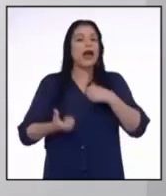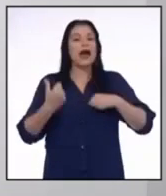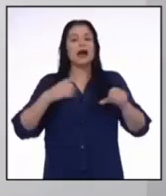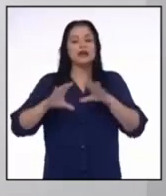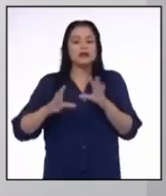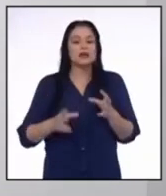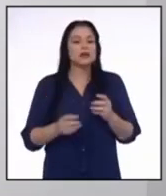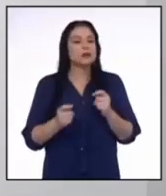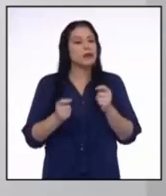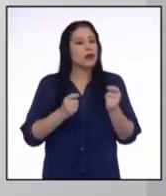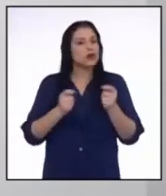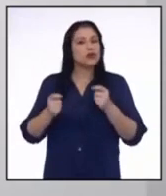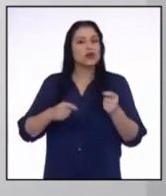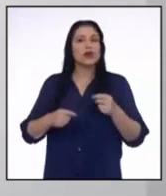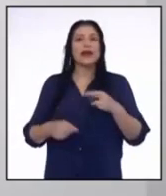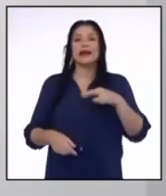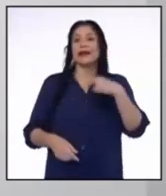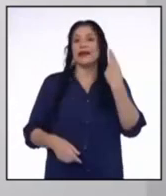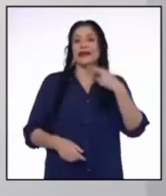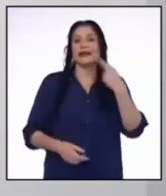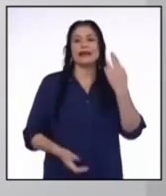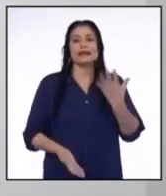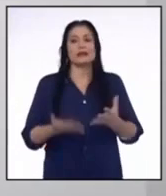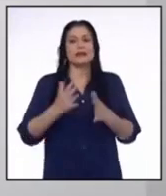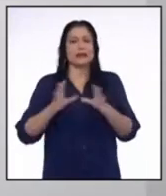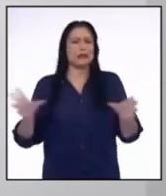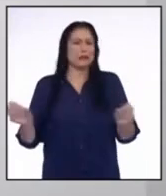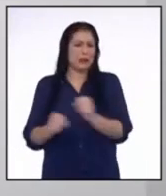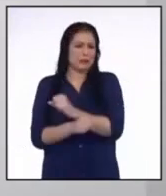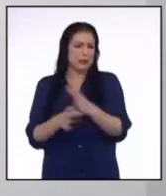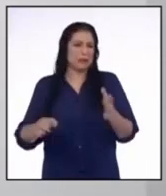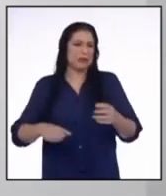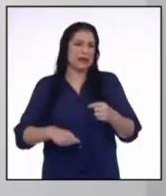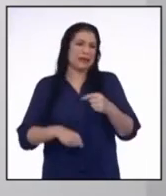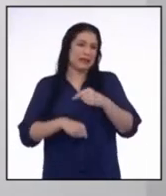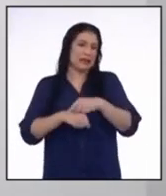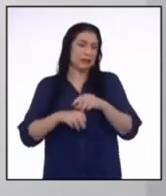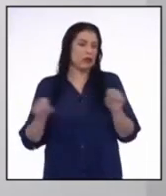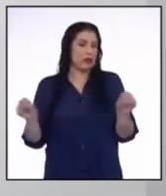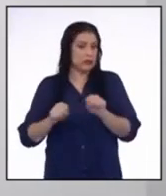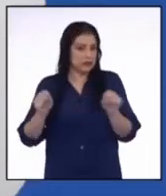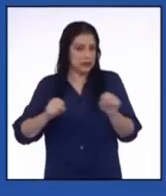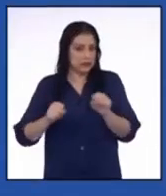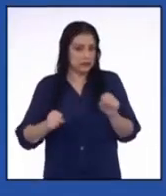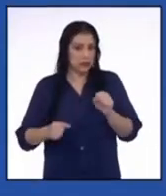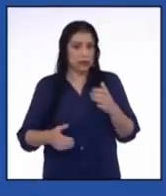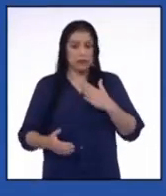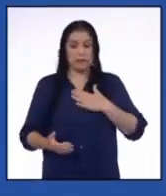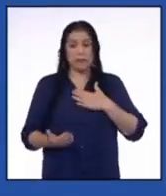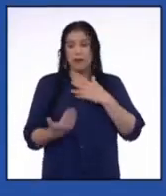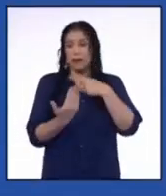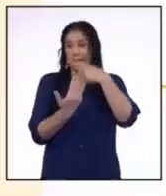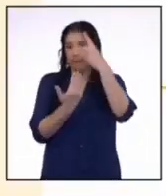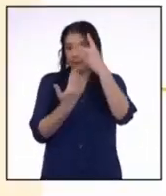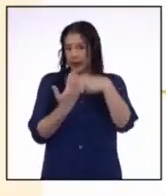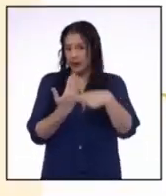para gestionar el riesgo de desastre por sismo de nuestro plan.